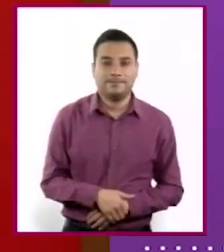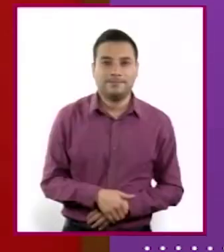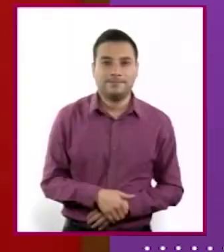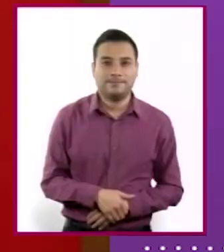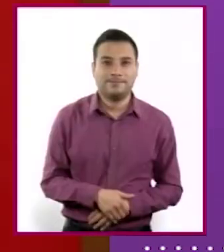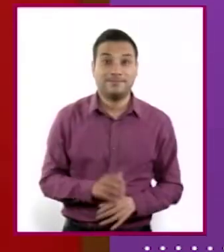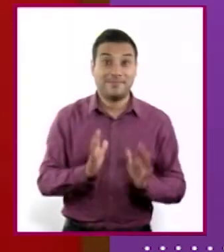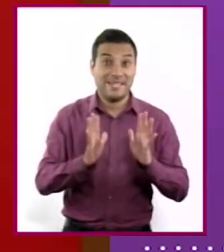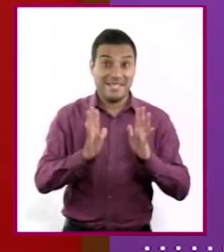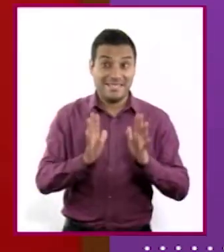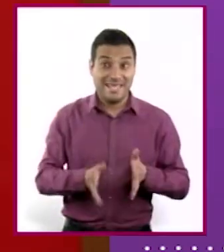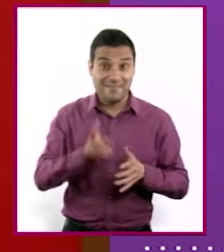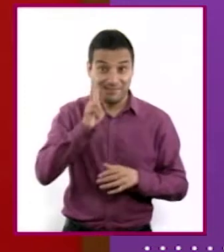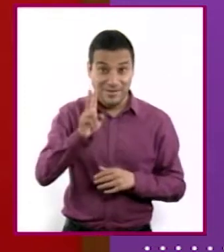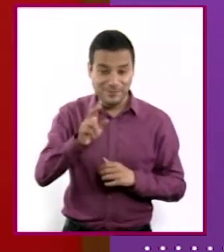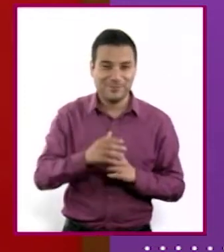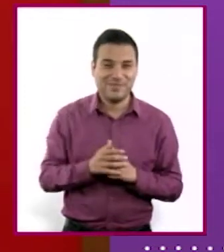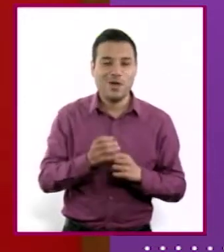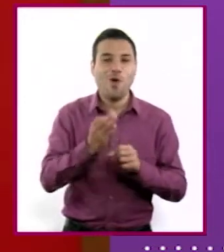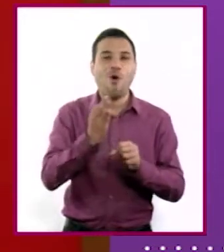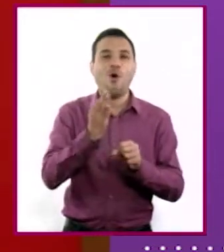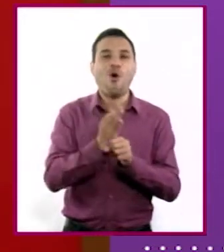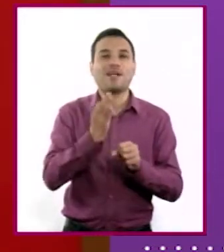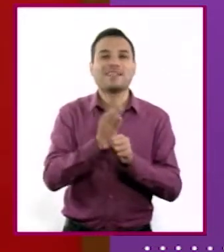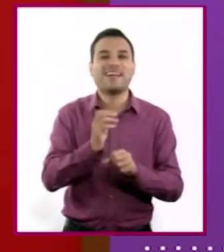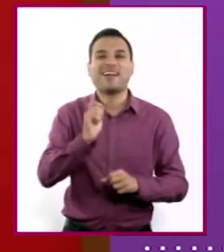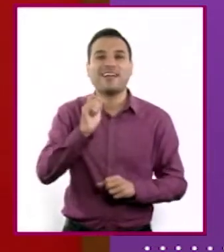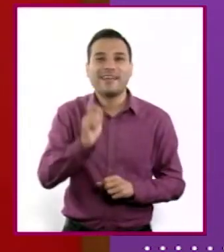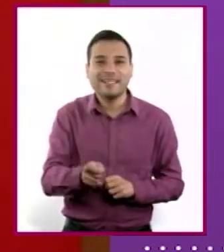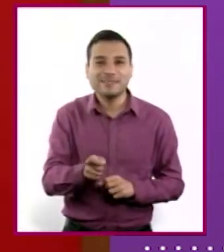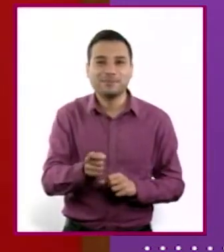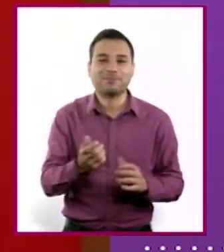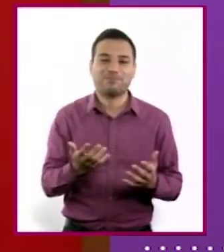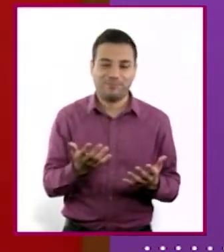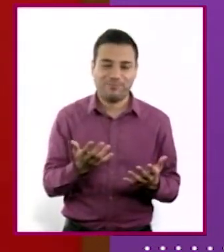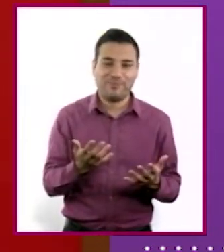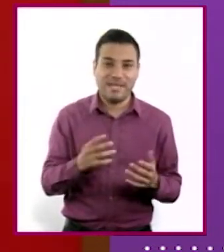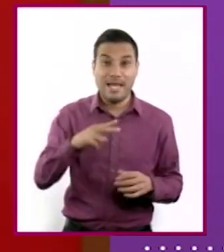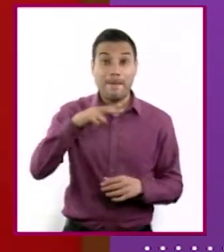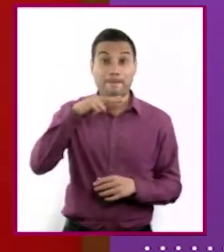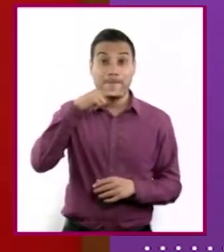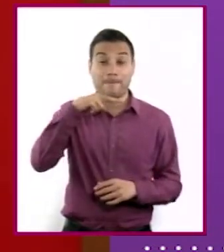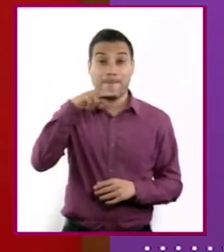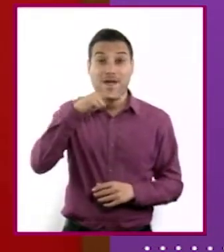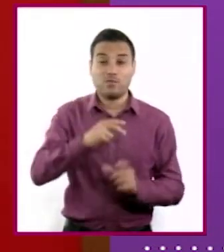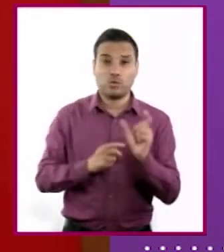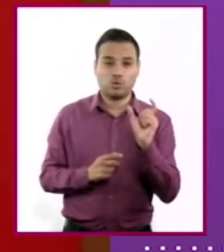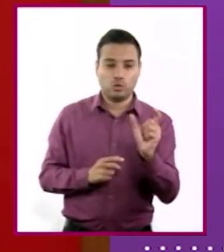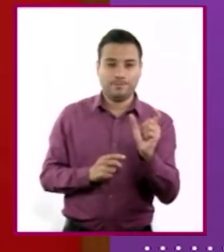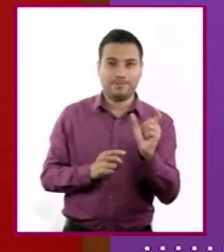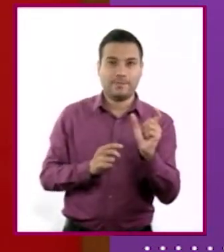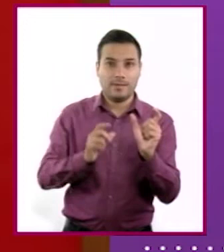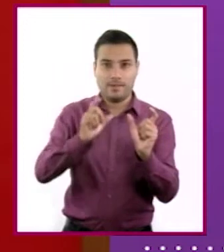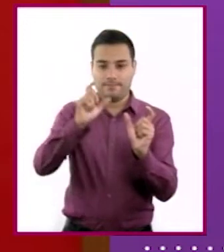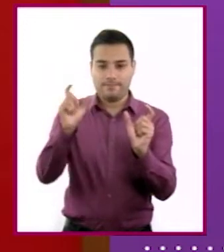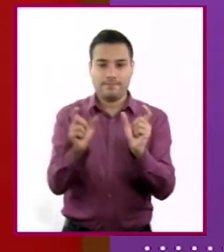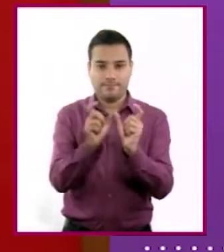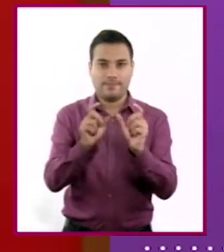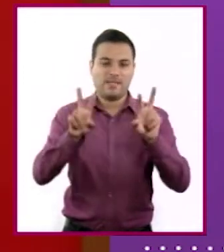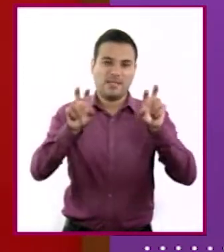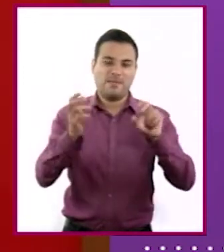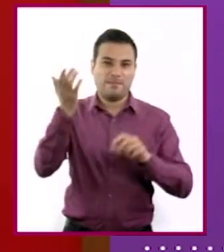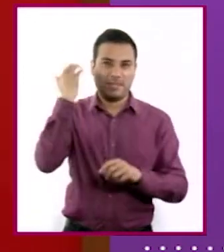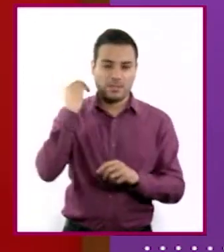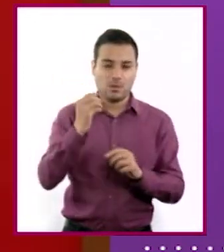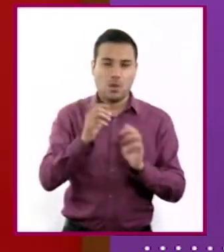Como vieron, hoy conocimos la forma de conjugar en pasado varios verbos. Se le puede agregar